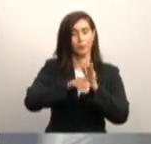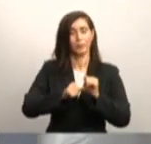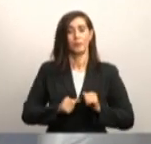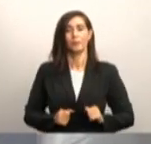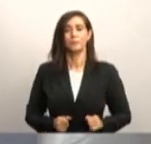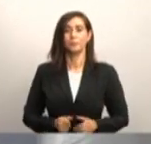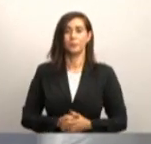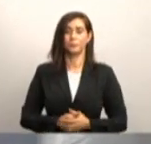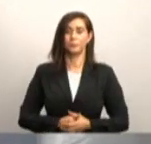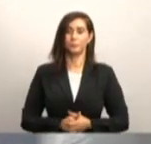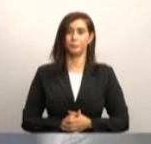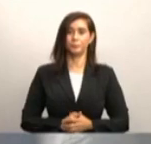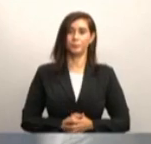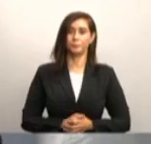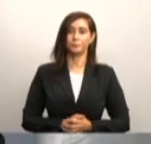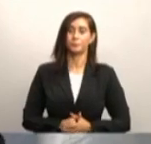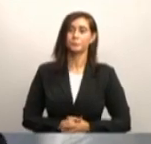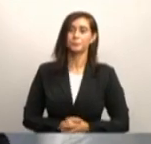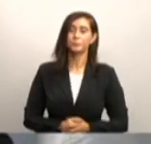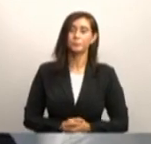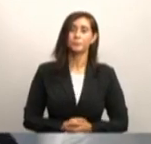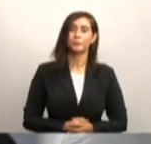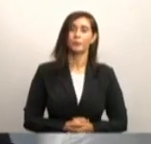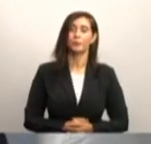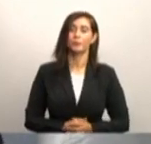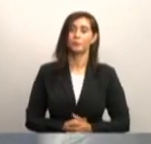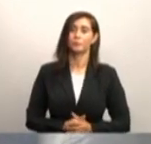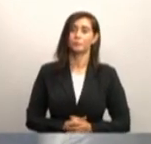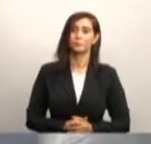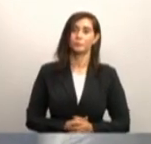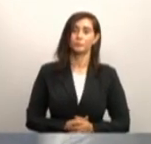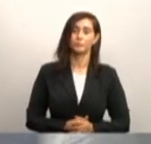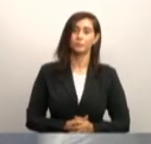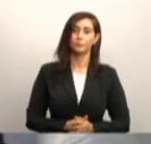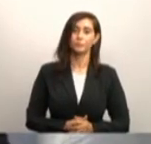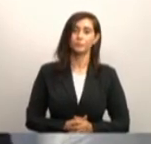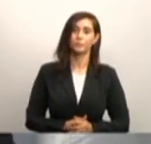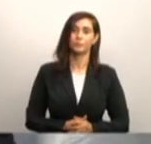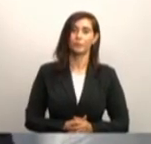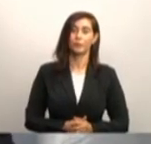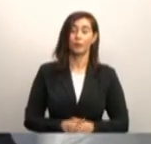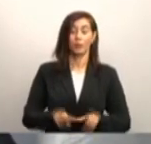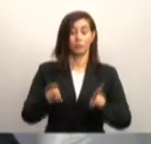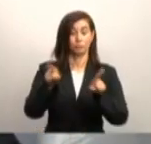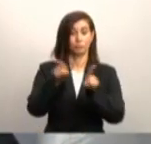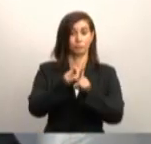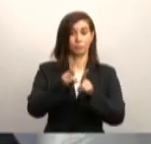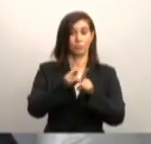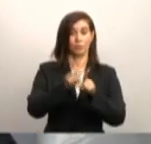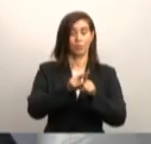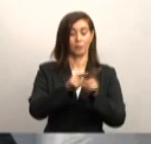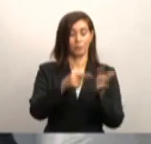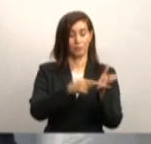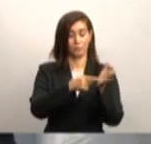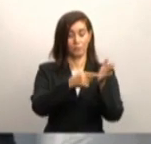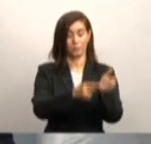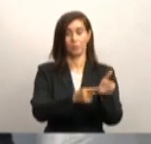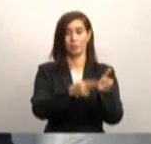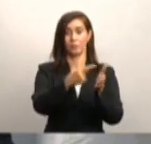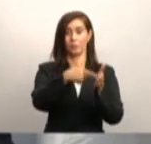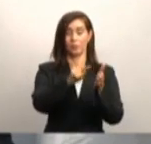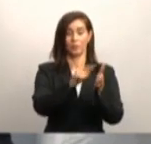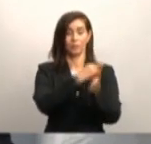descendiendo progresivamente en la provincia, e igualmente le acabo de dar los datos correspondientes a